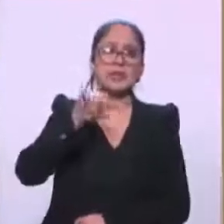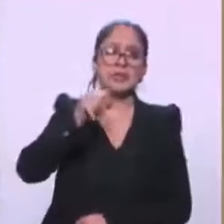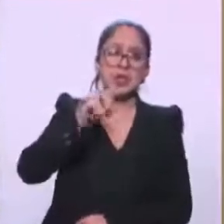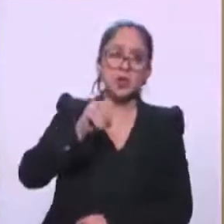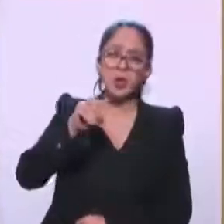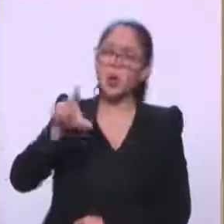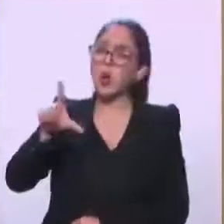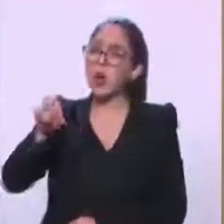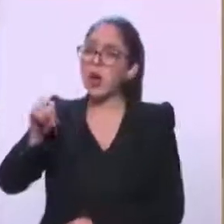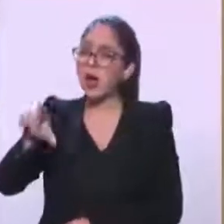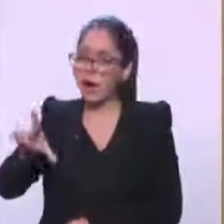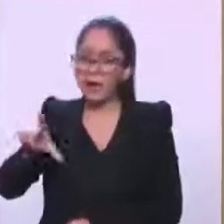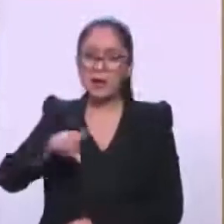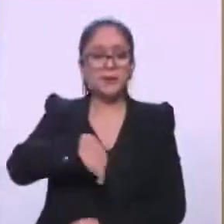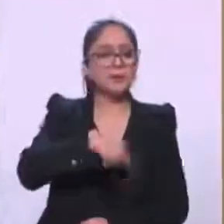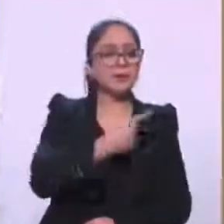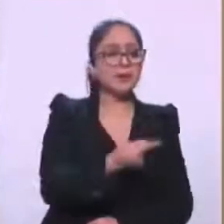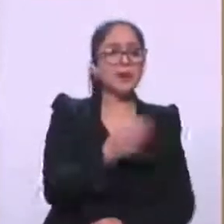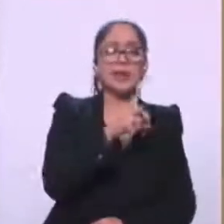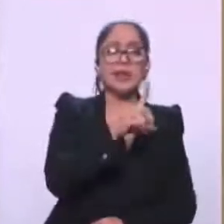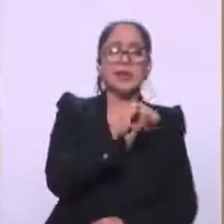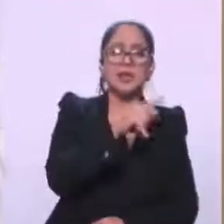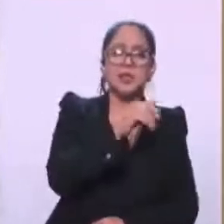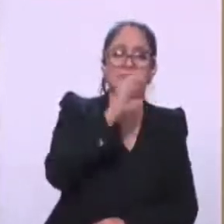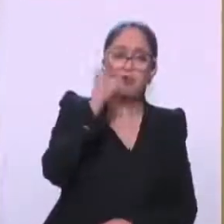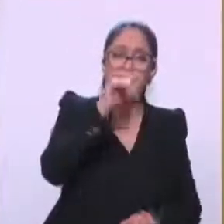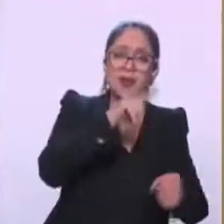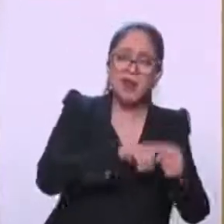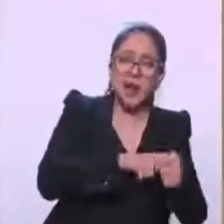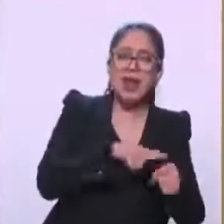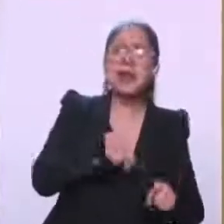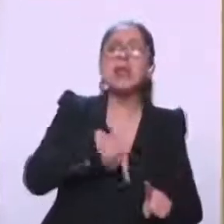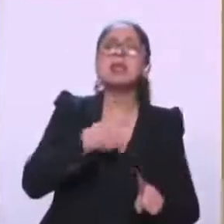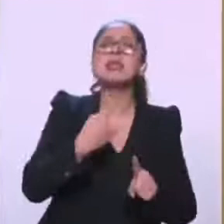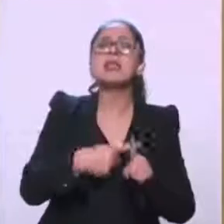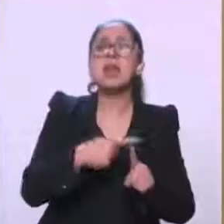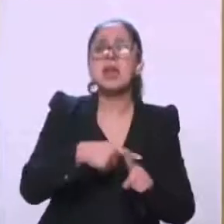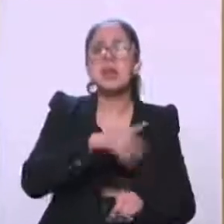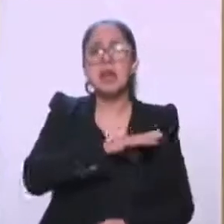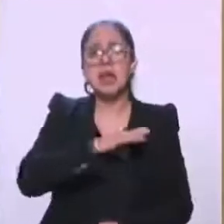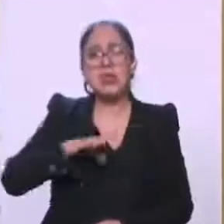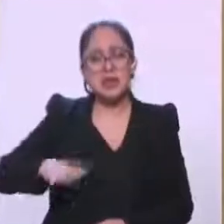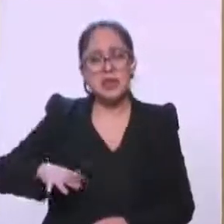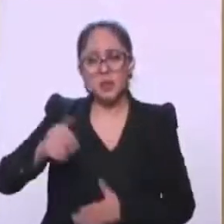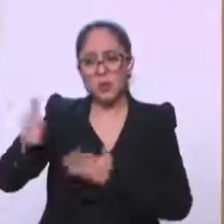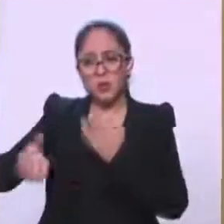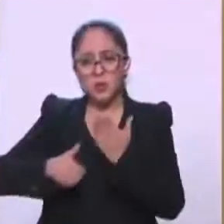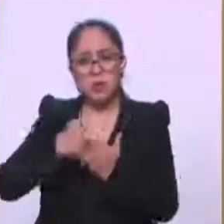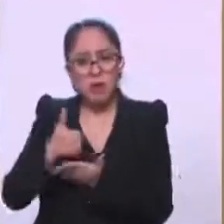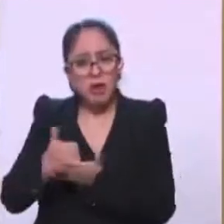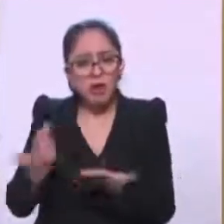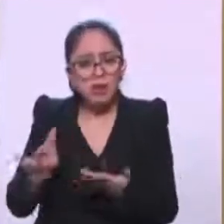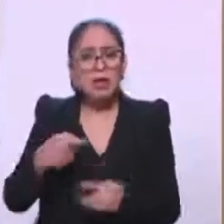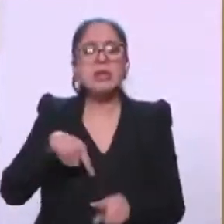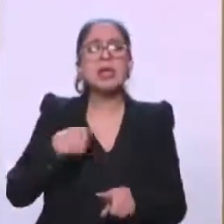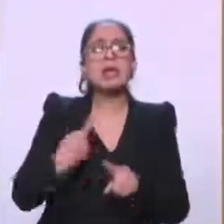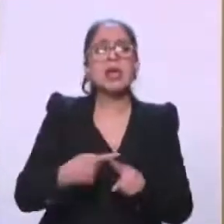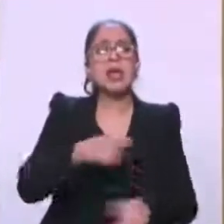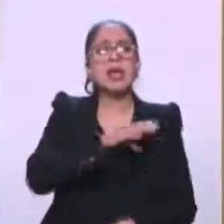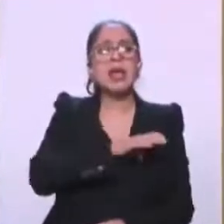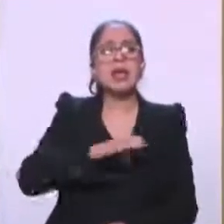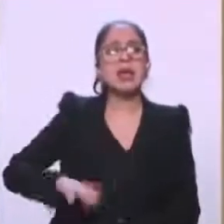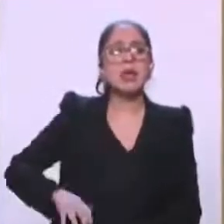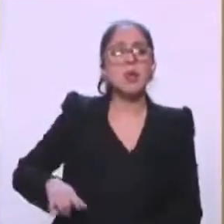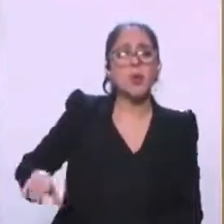federal, quién va a ser el candidato a una ciudad, quién va a ser el candidato a una gobernatura, y como pasó en